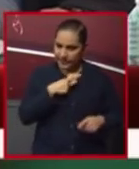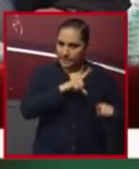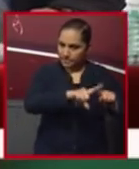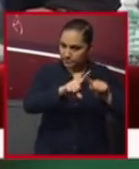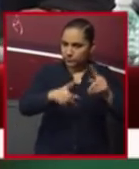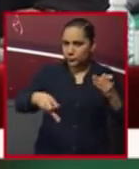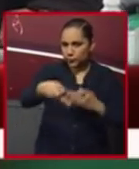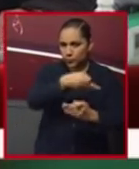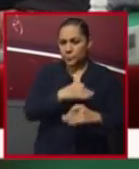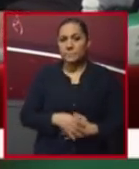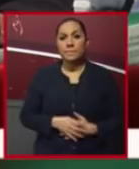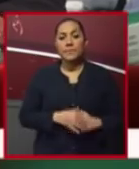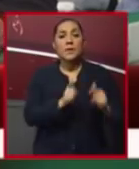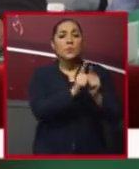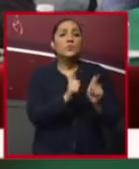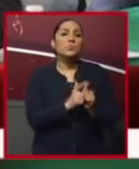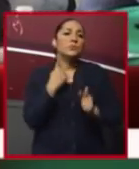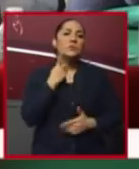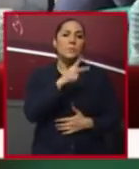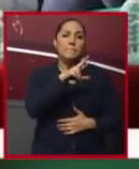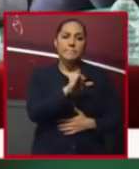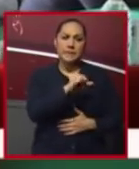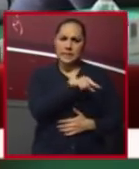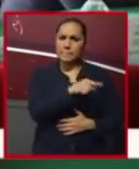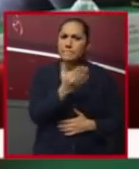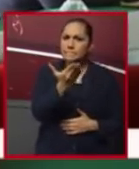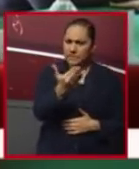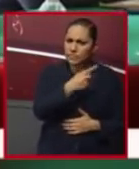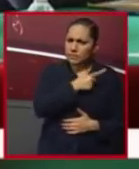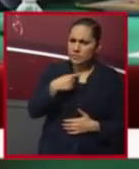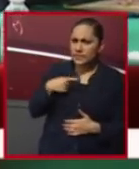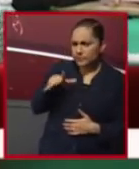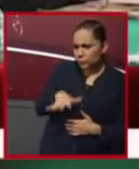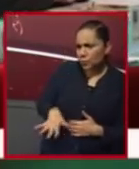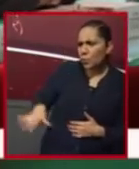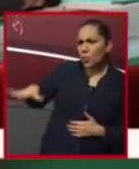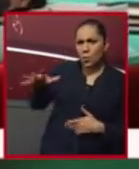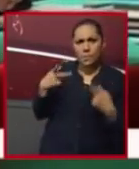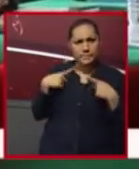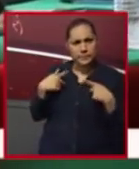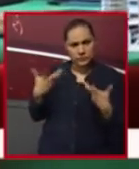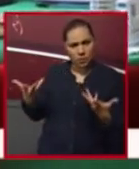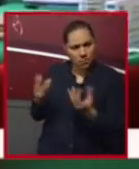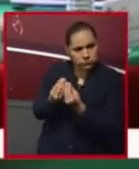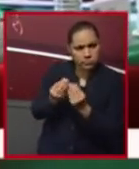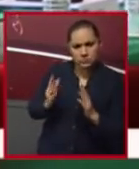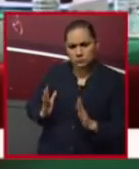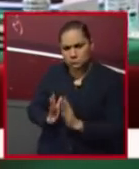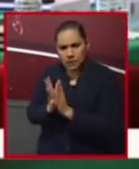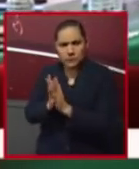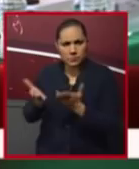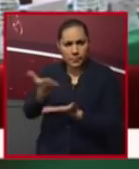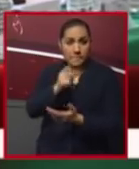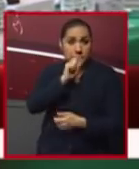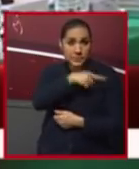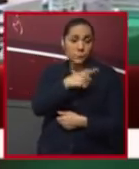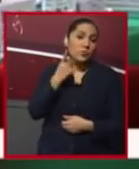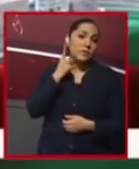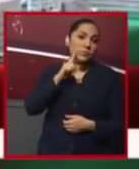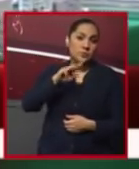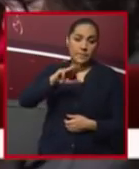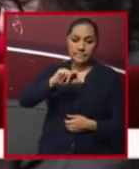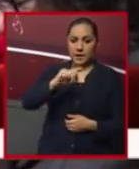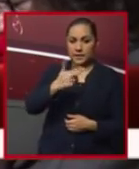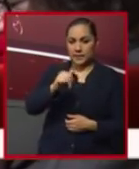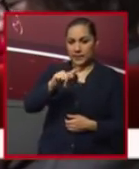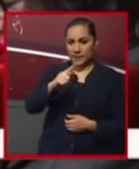Bueno, el Partido Revolucionario Institucional pidió escuchar a la sociedad civil a través de las audiencias públicas propuestas por la diputada Marta Tagle. La diputada